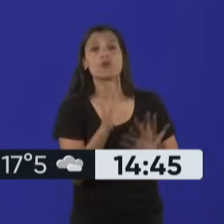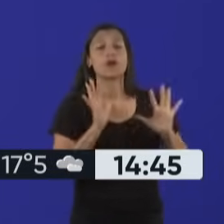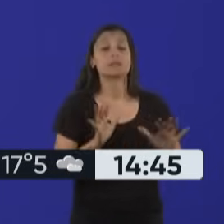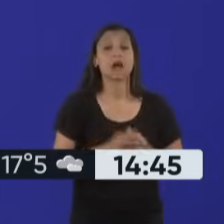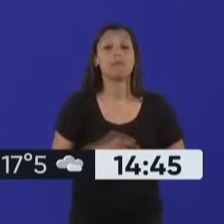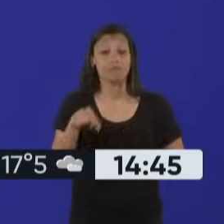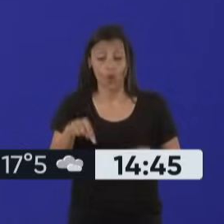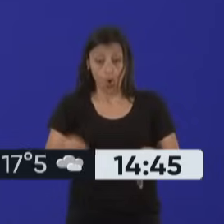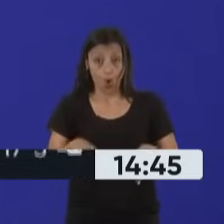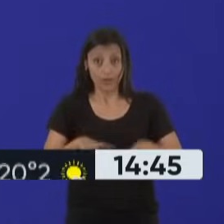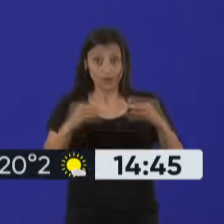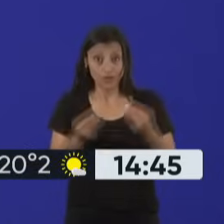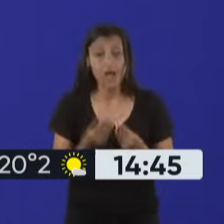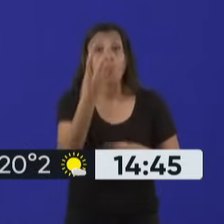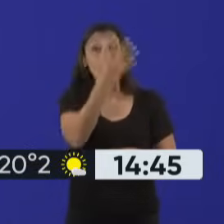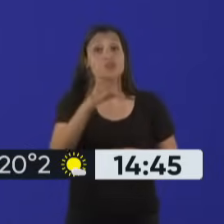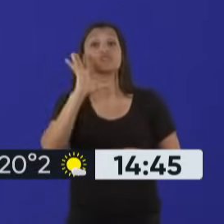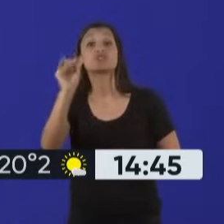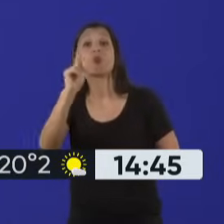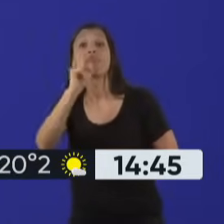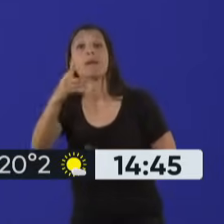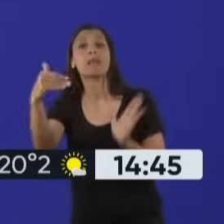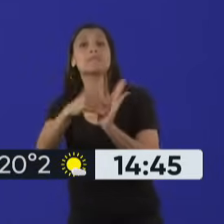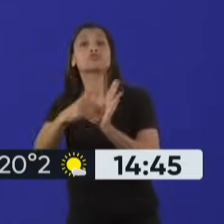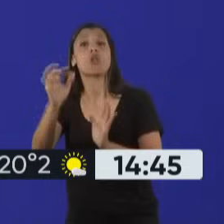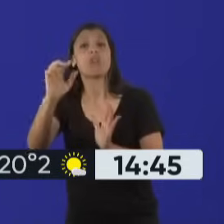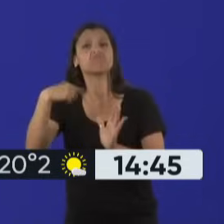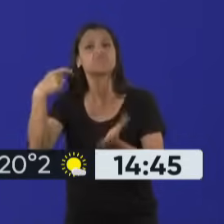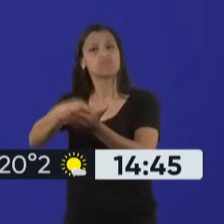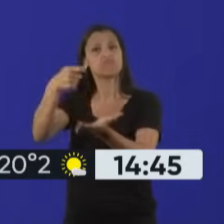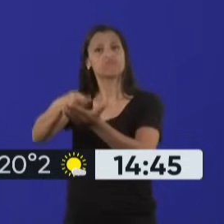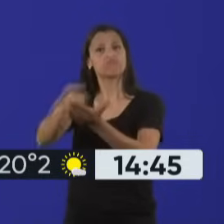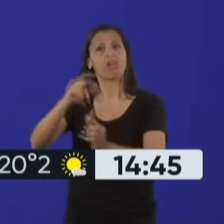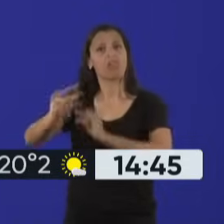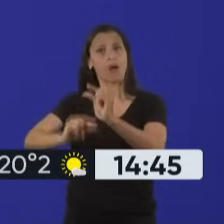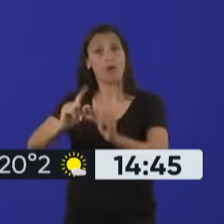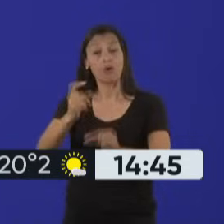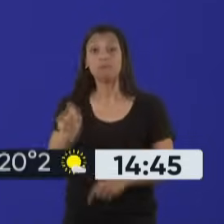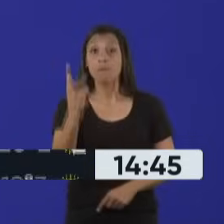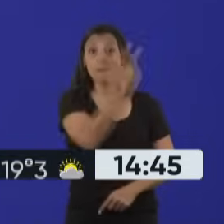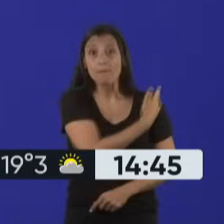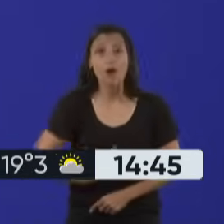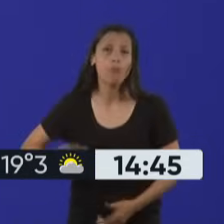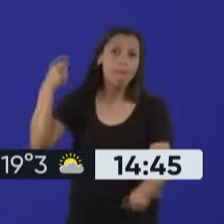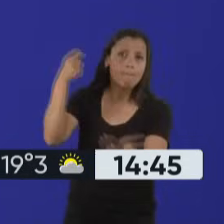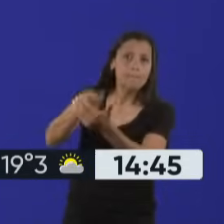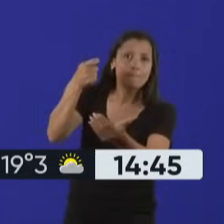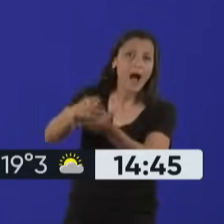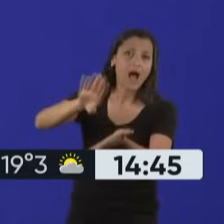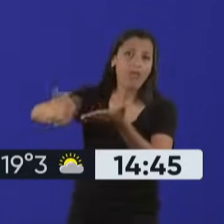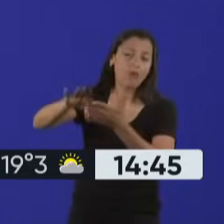hoy 450.000 millones de dólares. Es decir, somos el primer gobierno que paga tanta deuda. O sea, pagamos